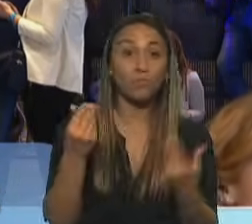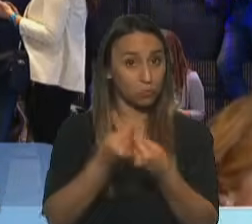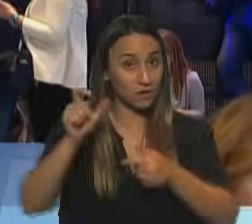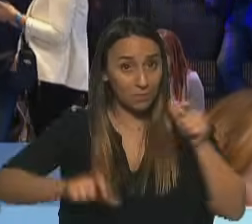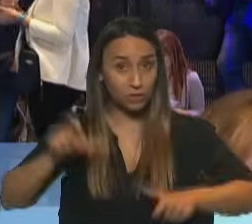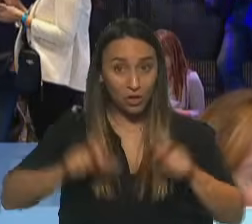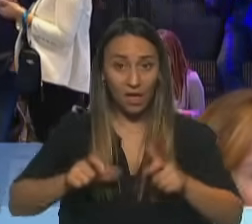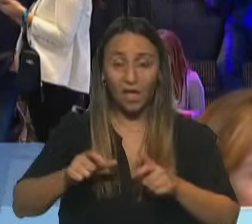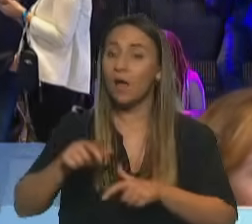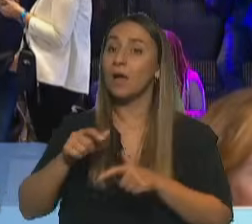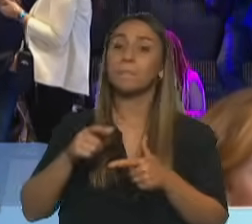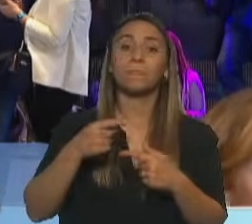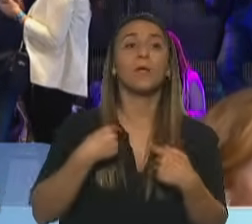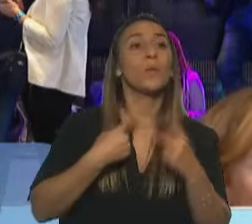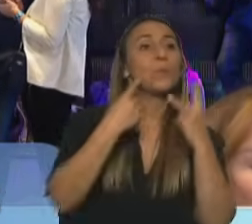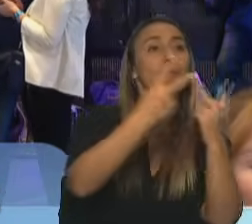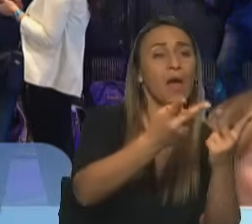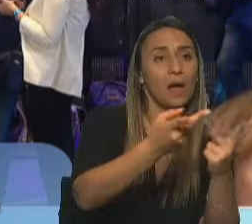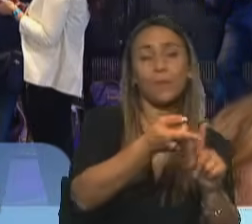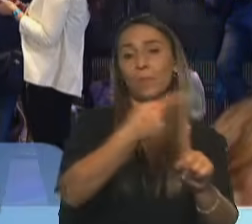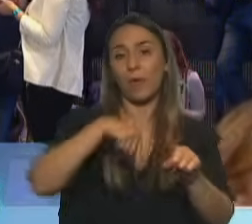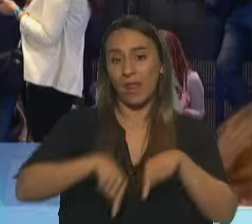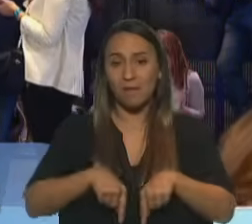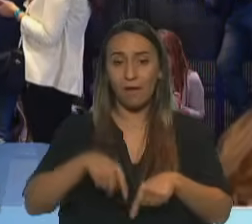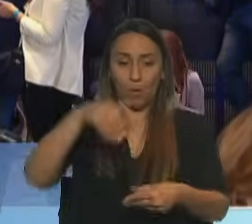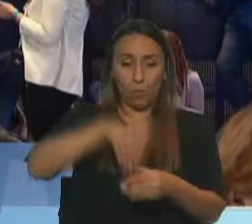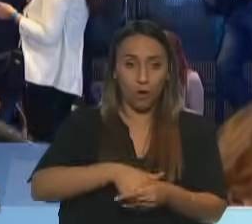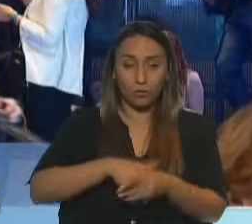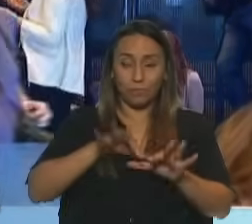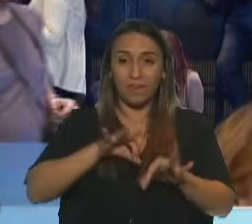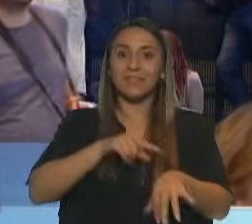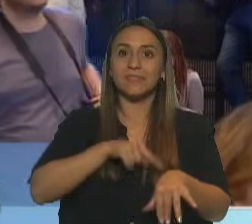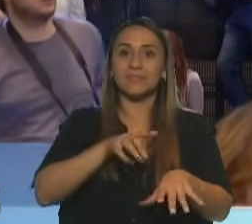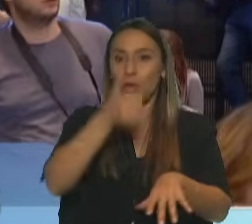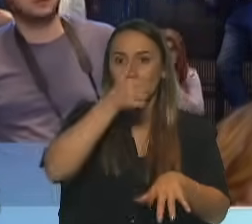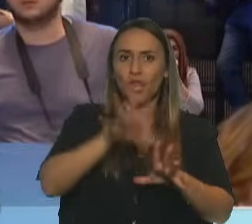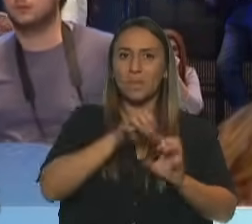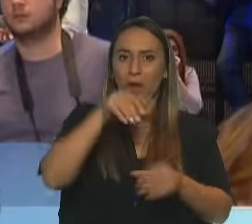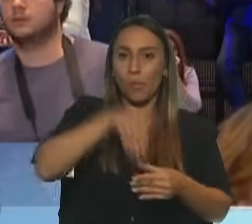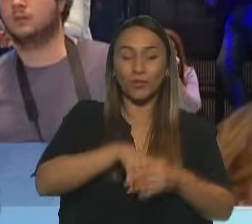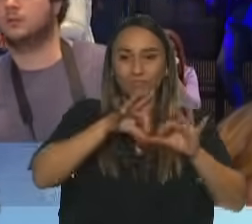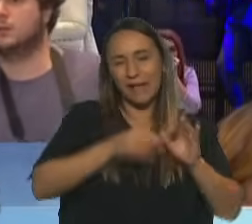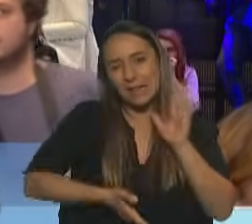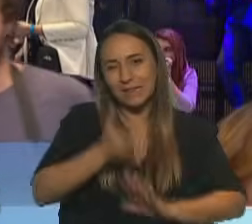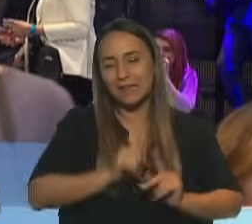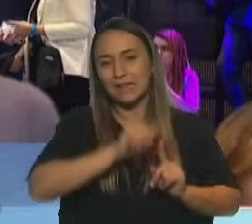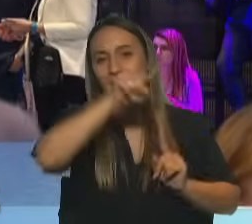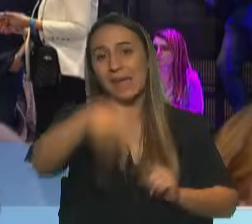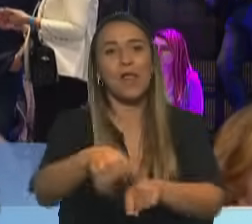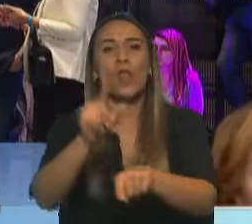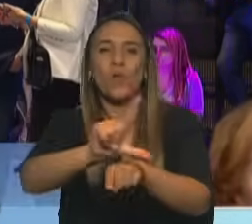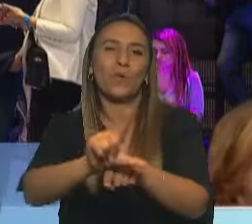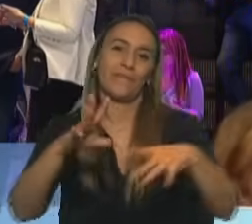también. Sí. Se Sí, vio un ese montón. movimiento de, bueno, voy a votar y por ahí después de votar el domingo temprano, ahí sí, me hago una escapadita hasta el lunes que es